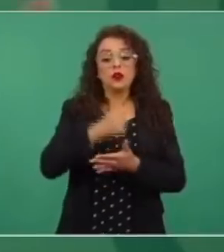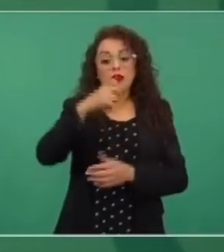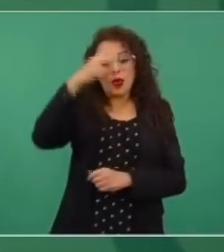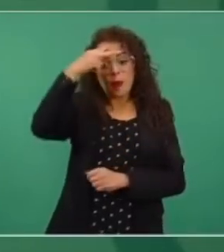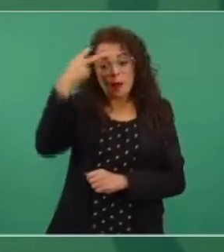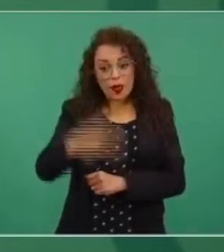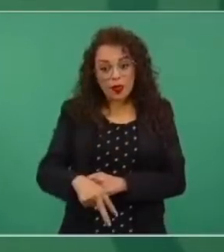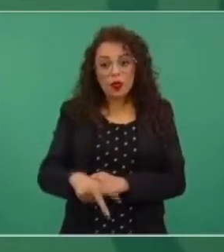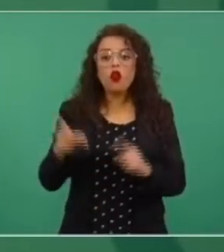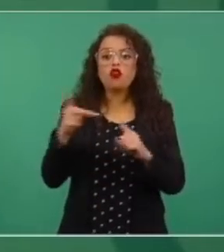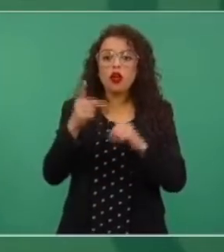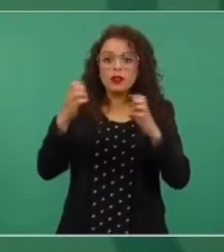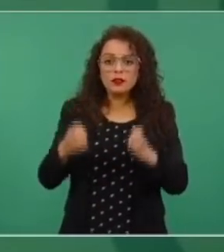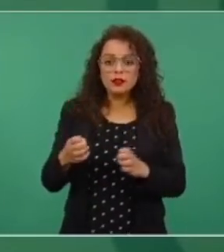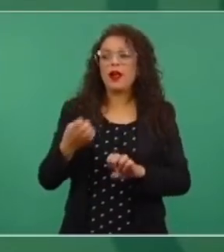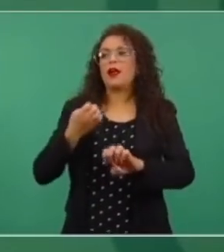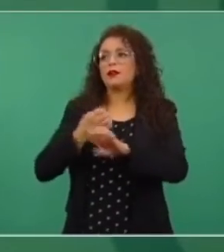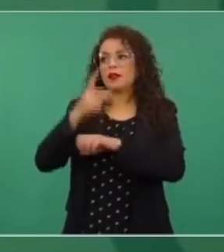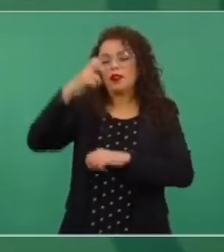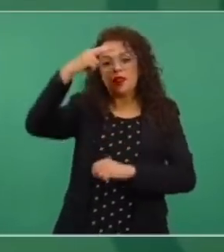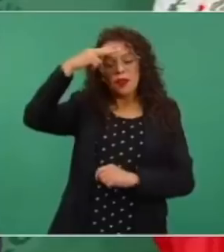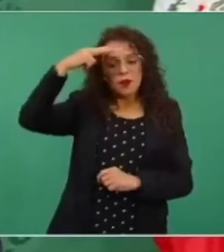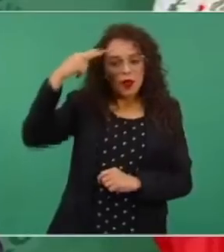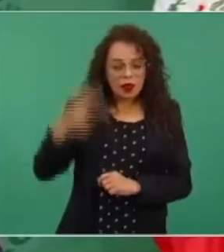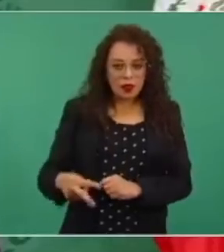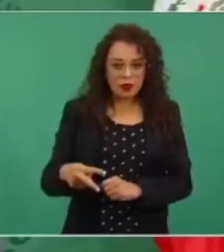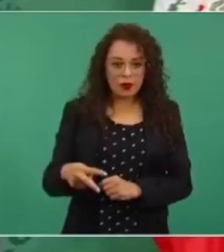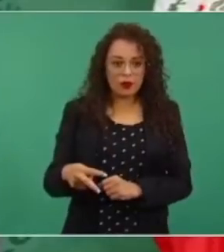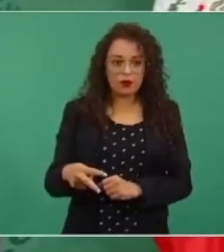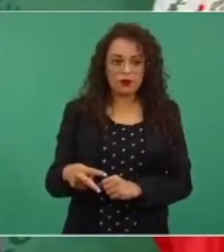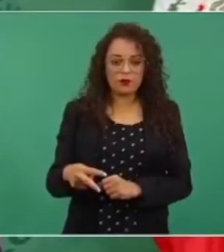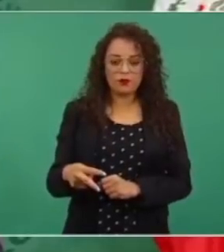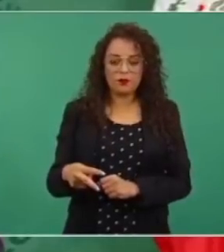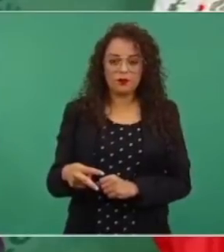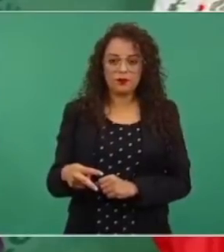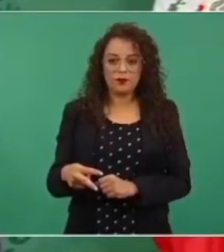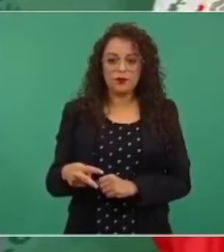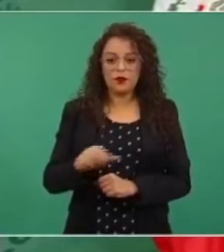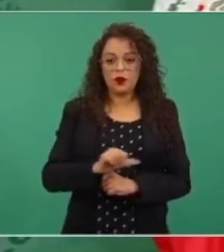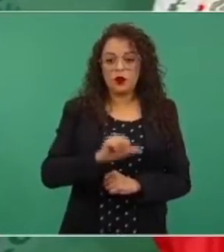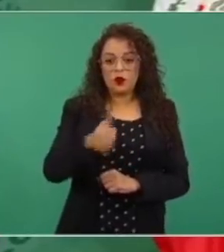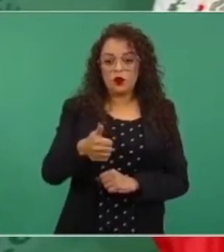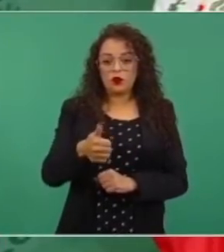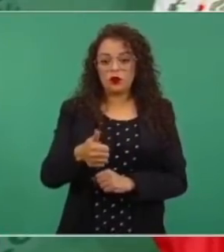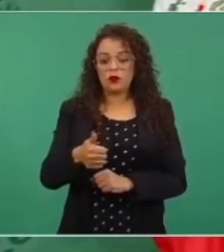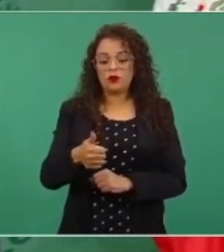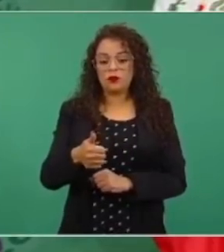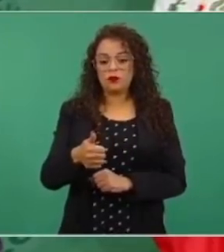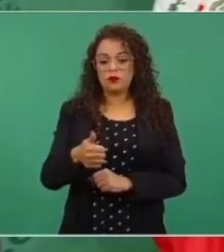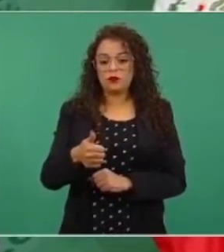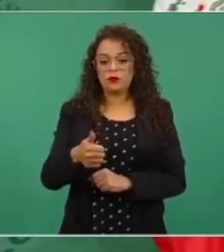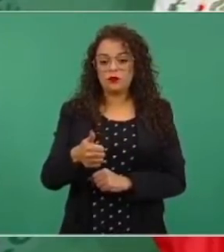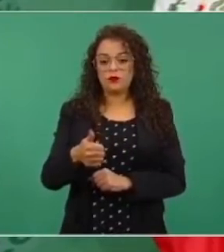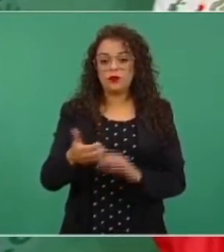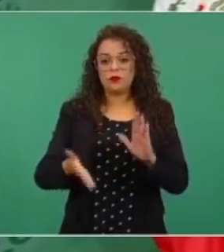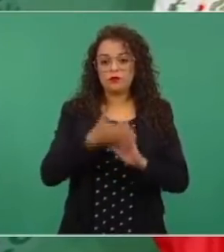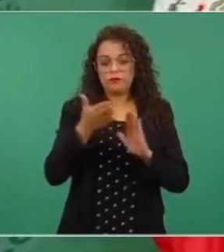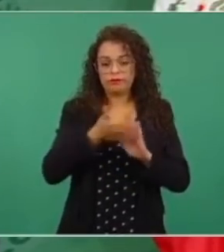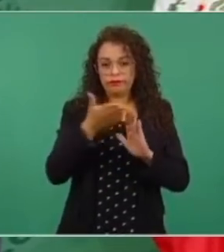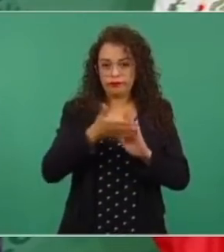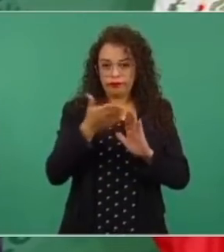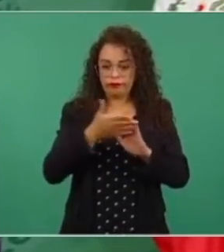Estado de México. Y las obras de acceso las